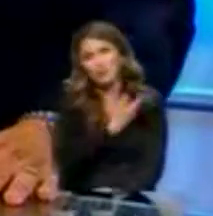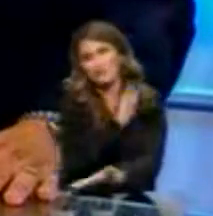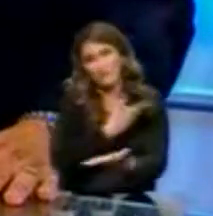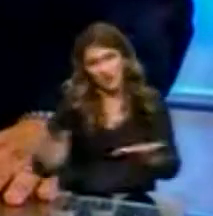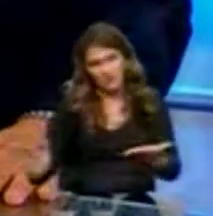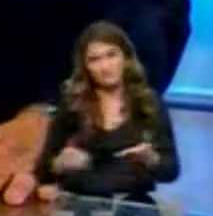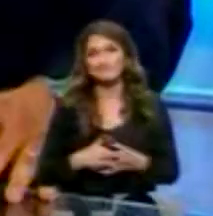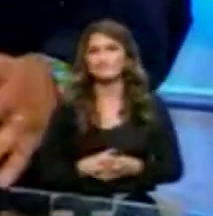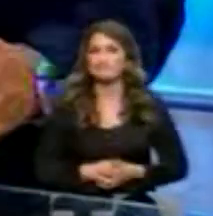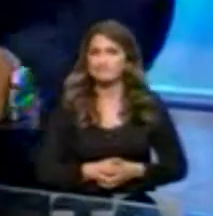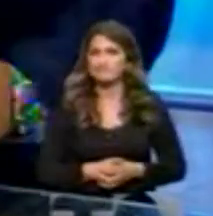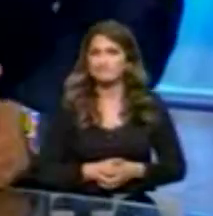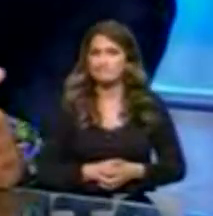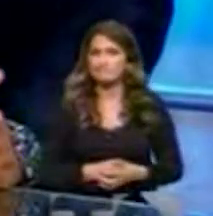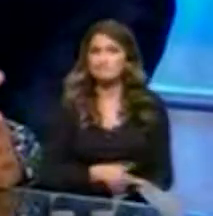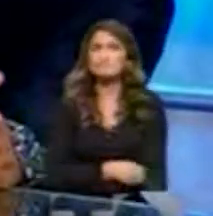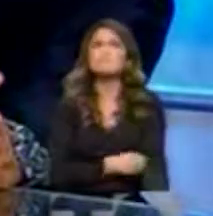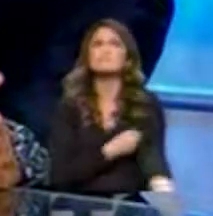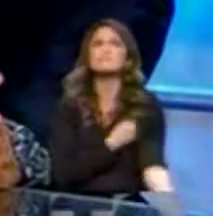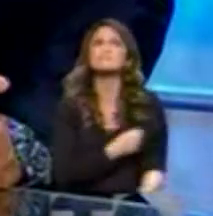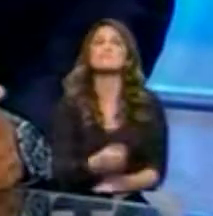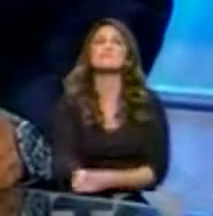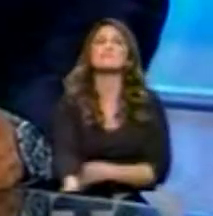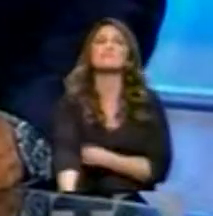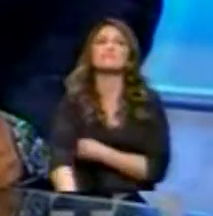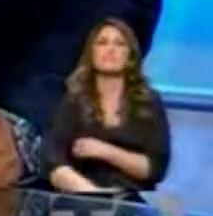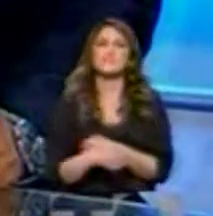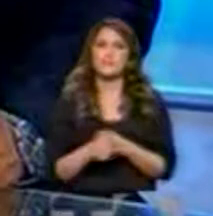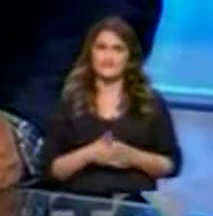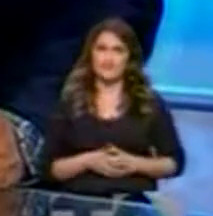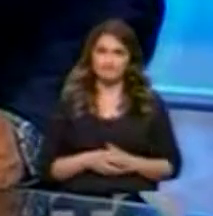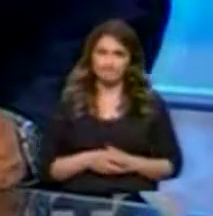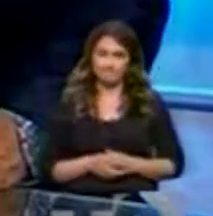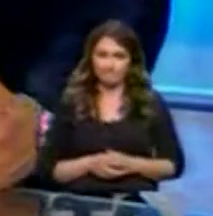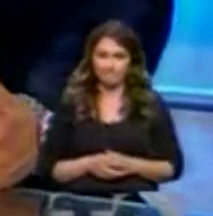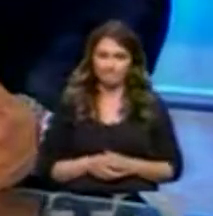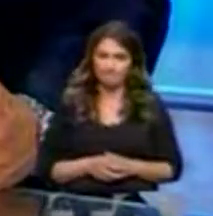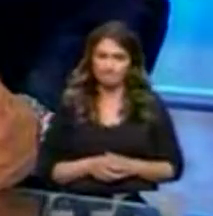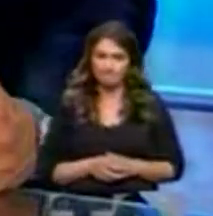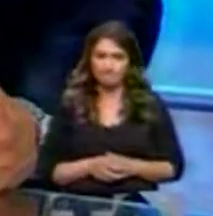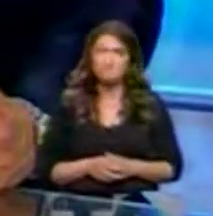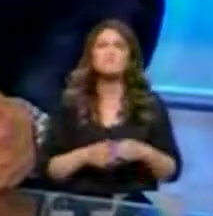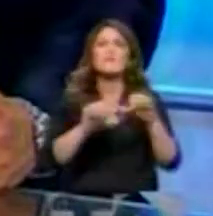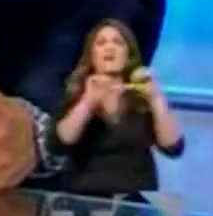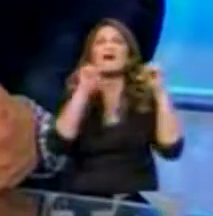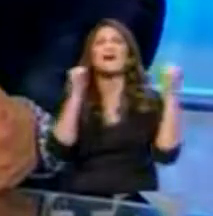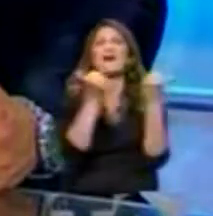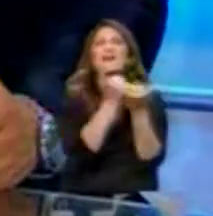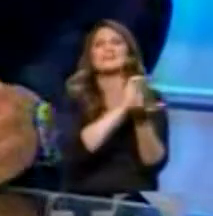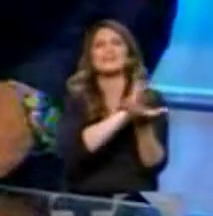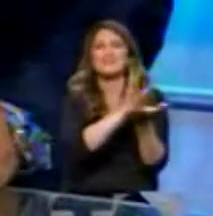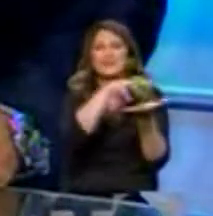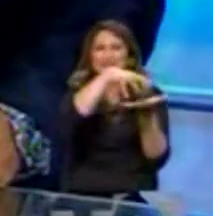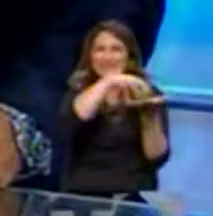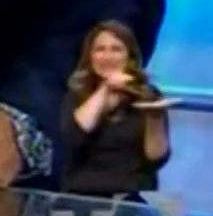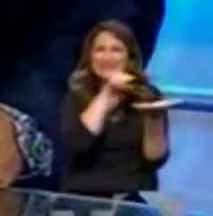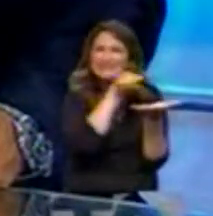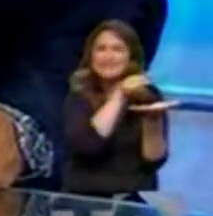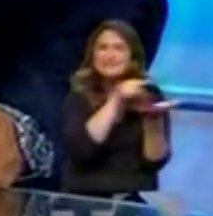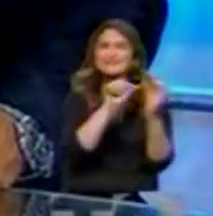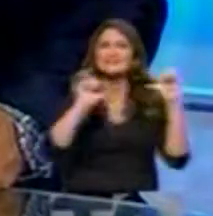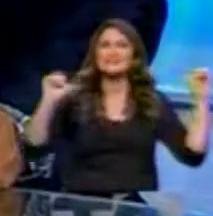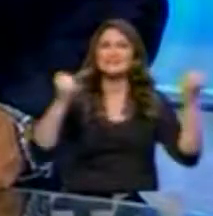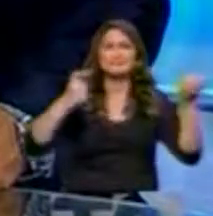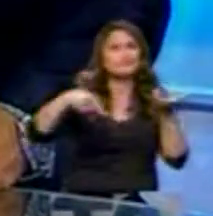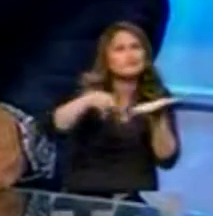La Asamblea Nacional reacciona a las manifestaciones que se tomaron en el país durante 11 días. Hoy se reunieron. Andrea Samaniego se encuentra en el legislativo para